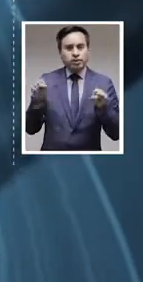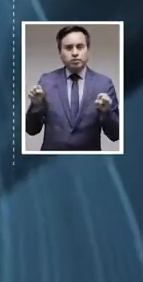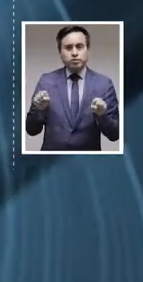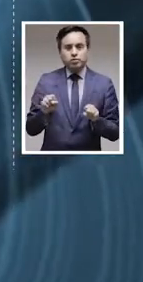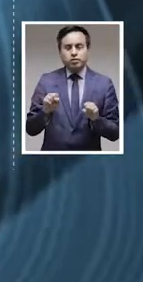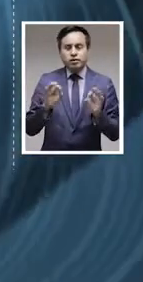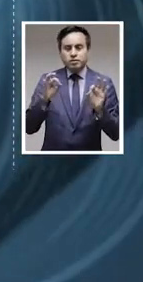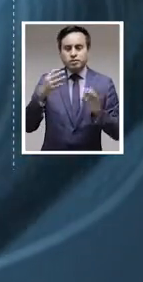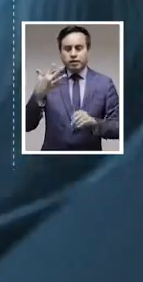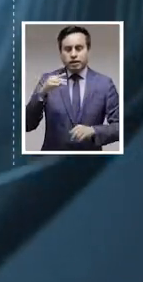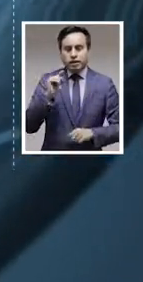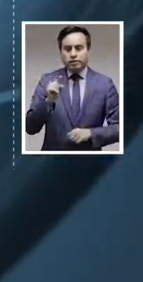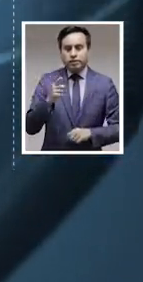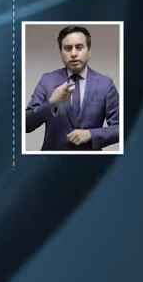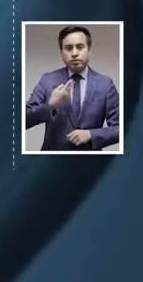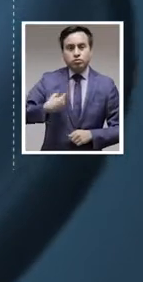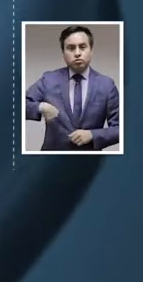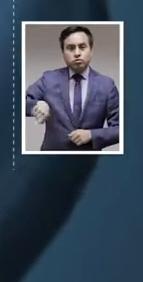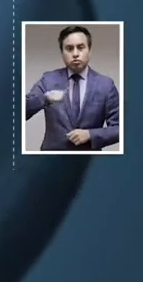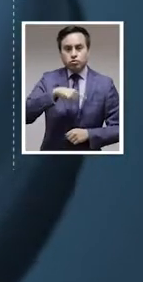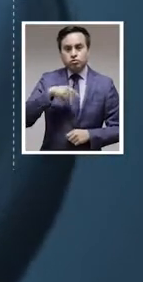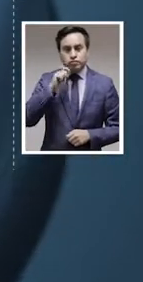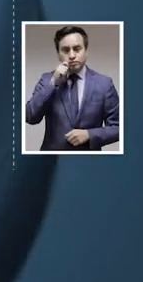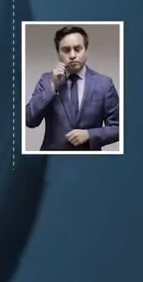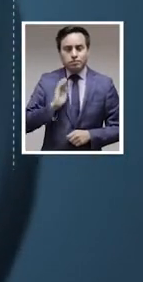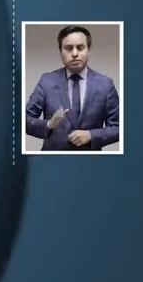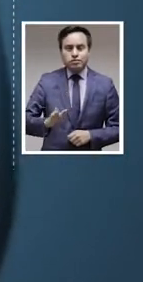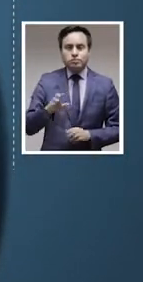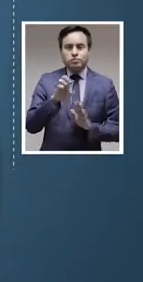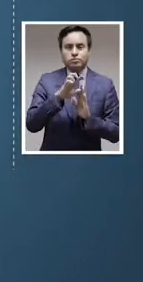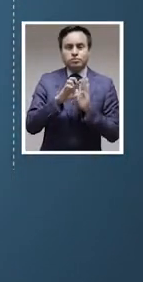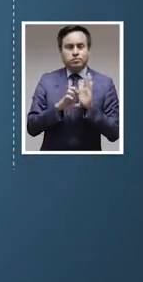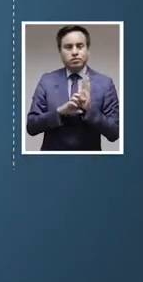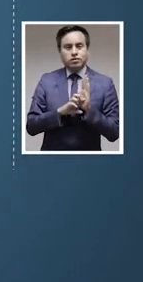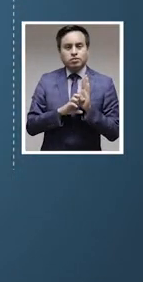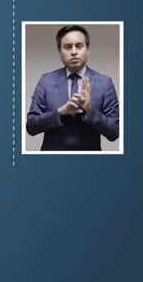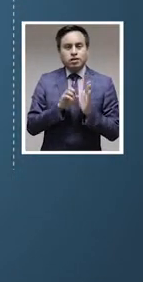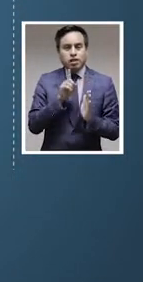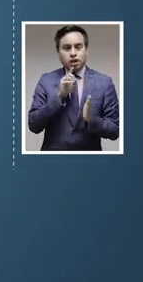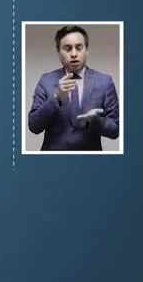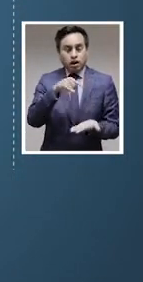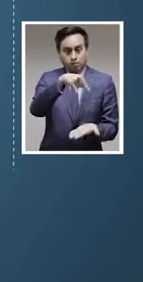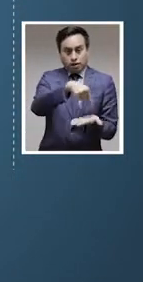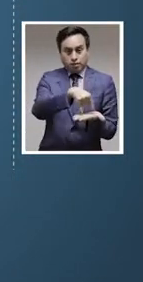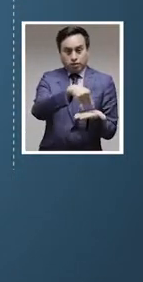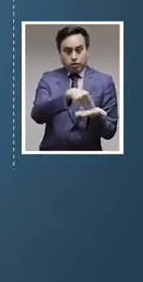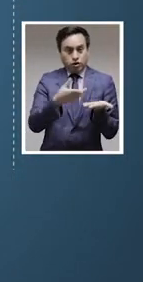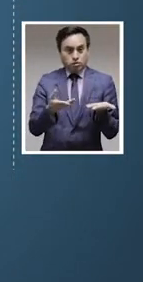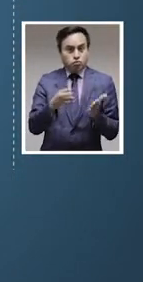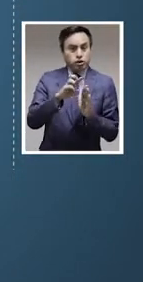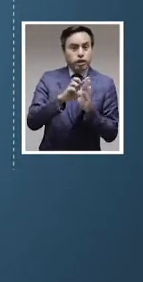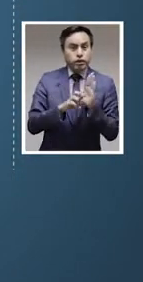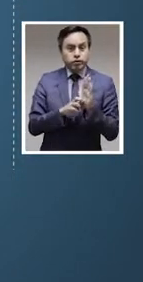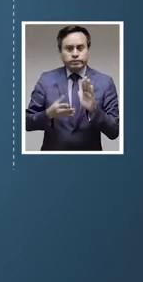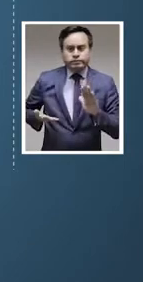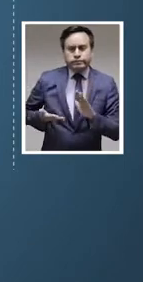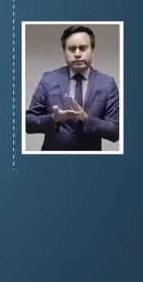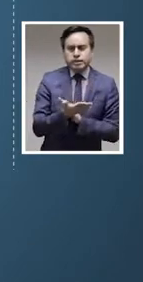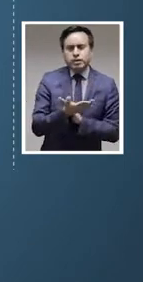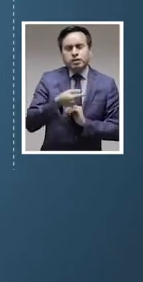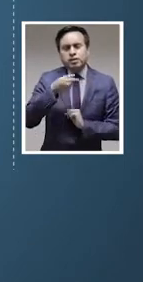Una pieza clave para nosotros sigue siendo el proyecto que está en el Parlamento y esperamos que se pueda